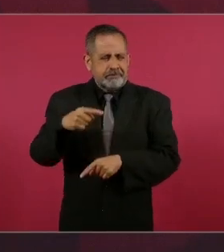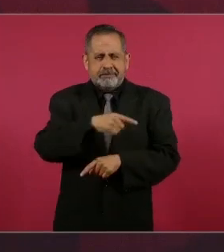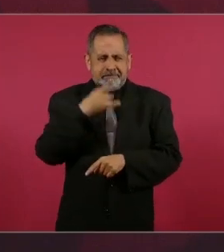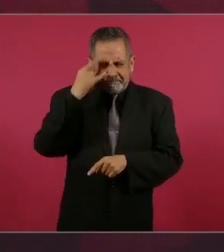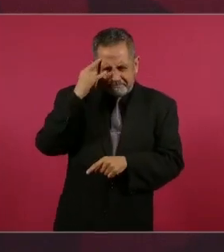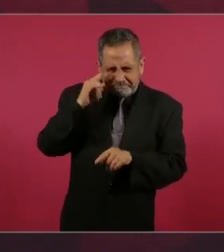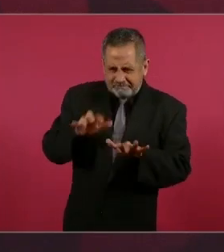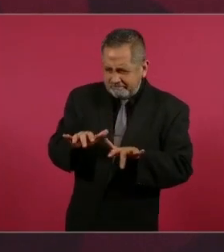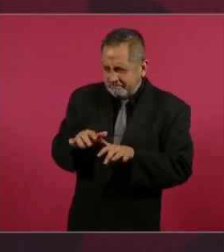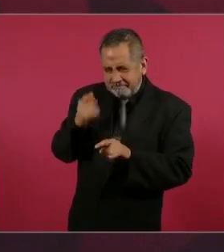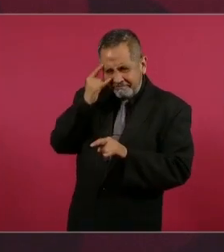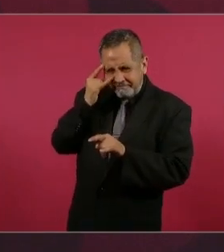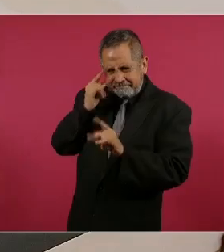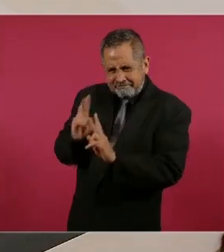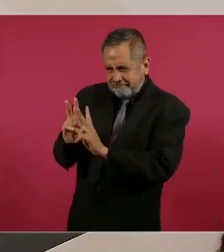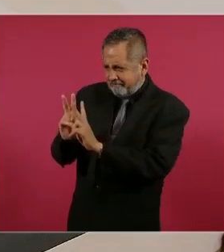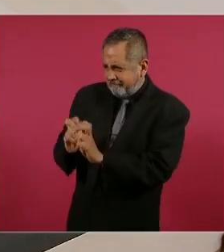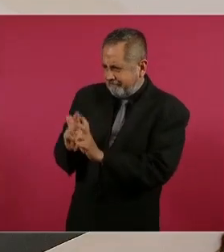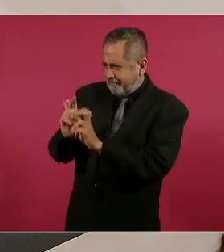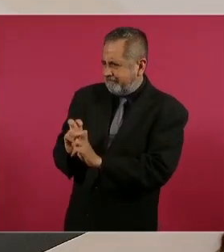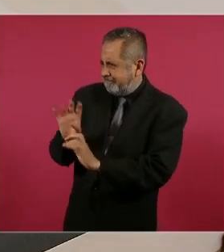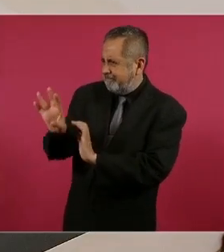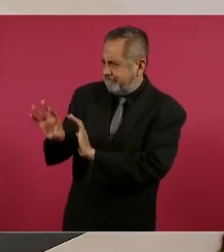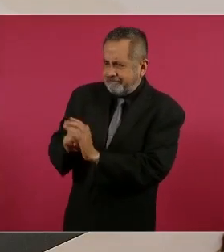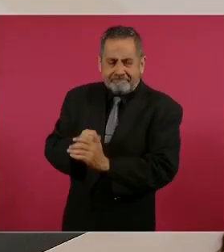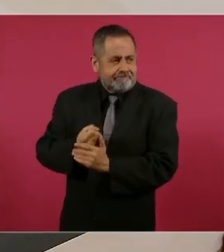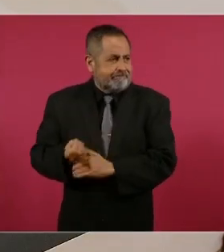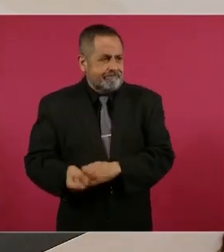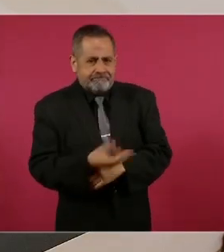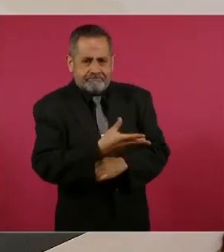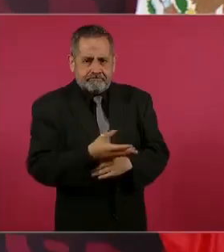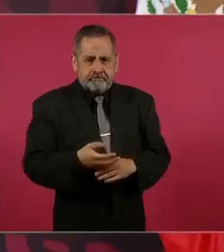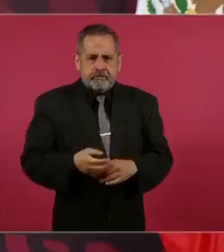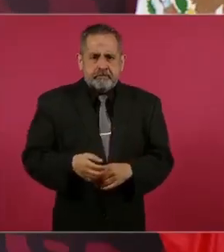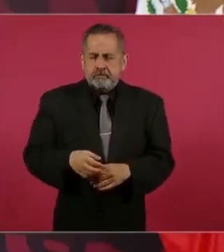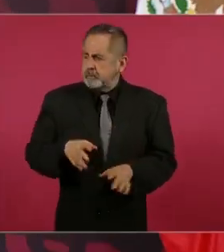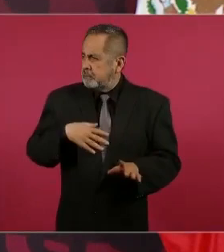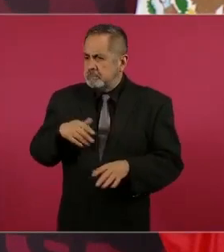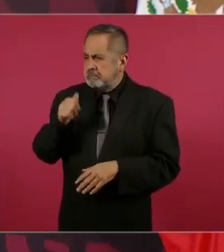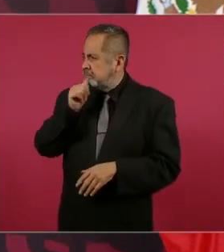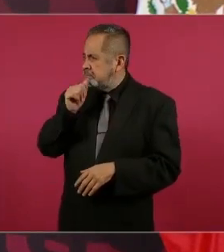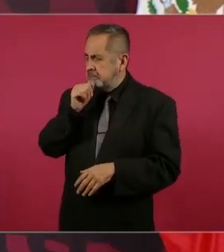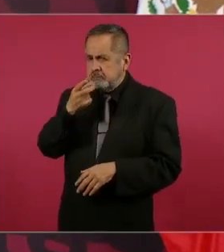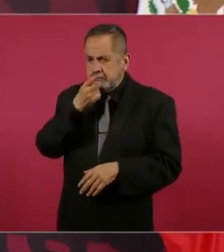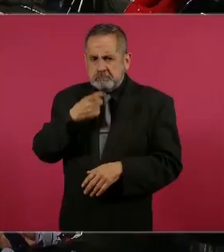hackeo, la fuga de información, no tengo todavía